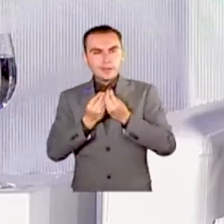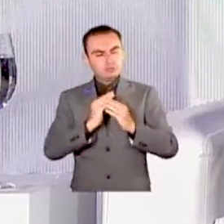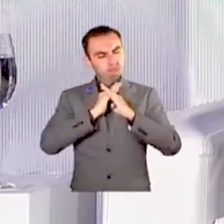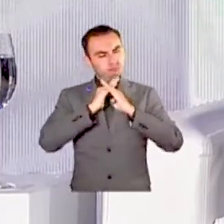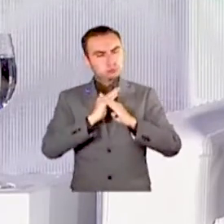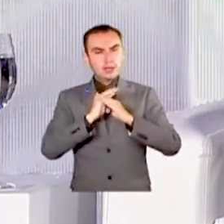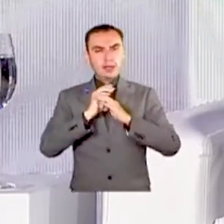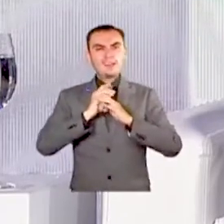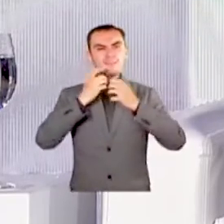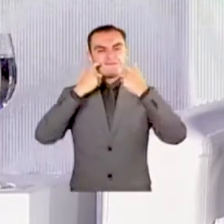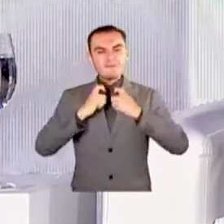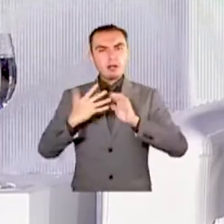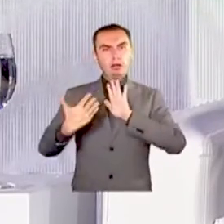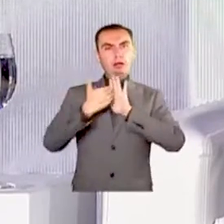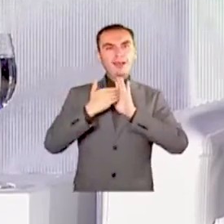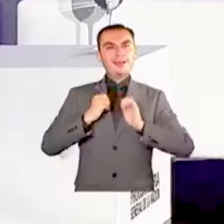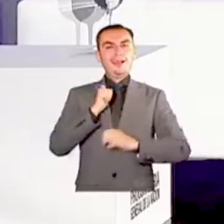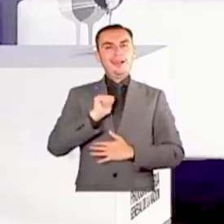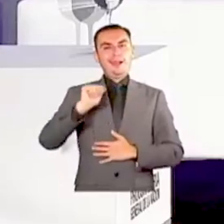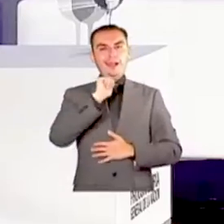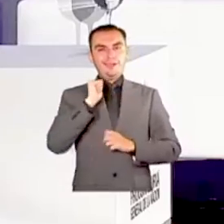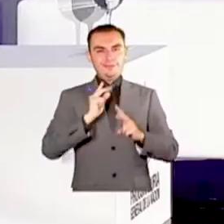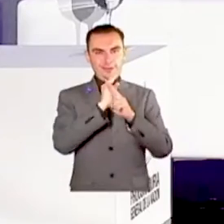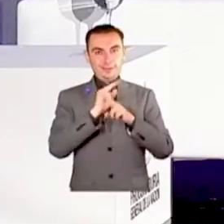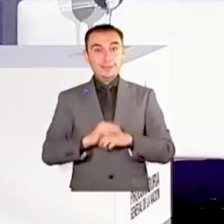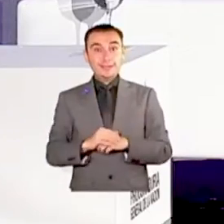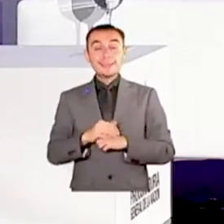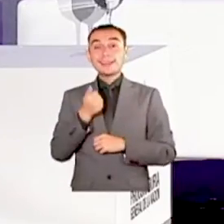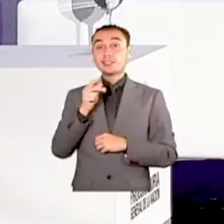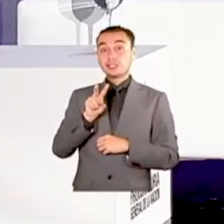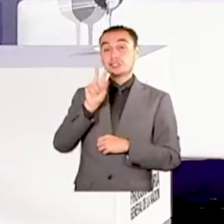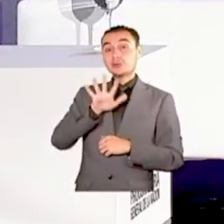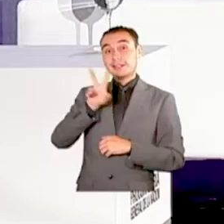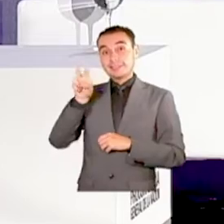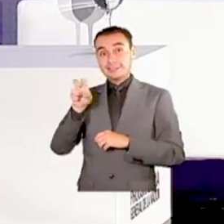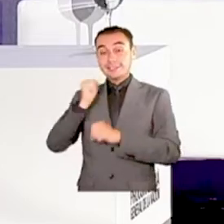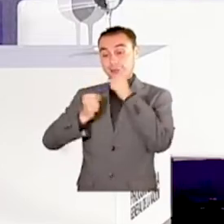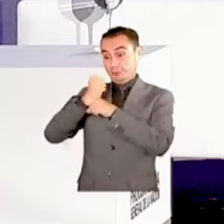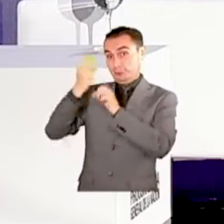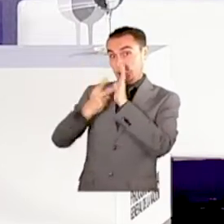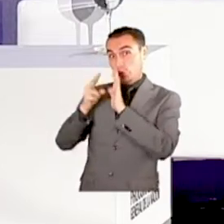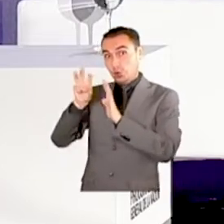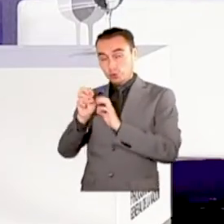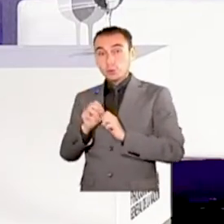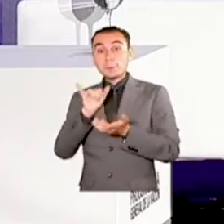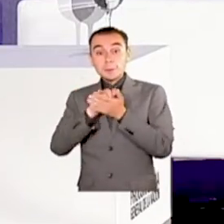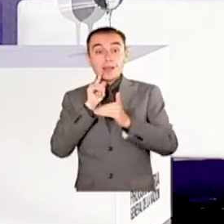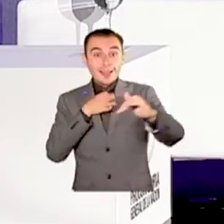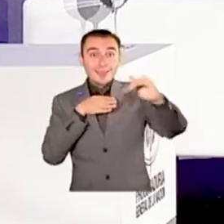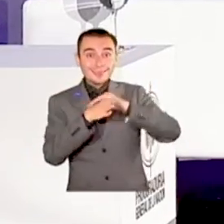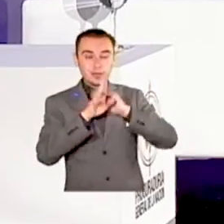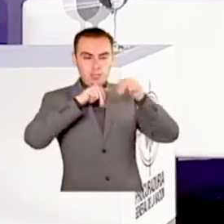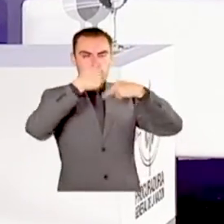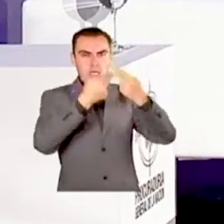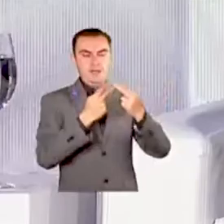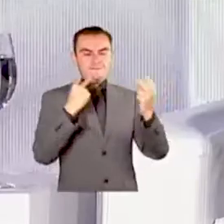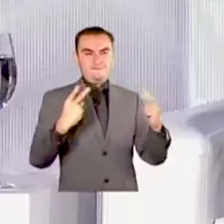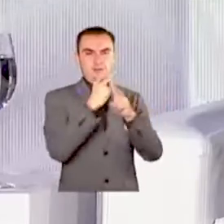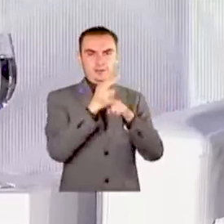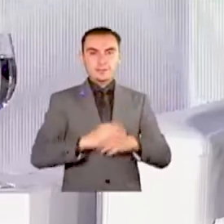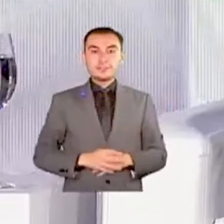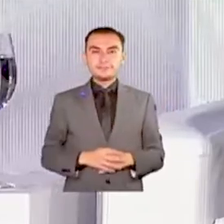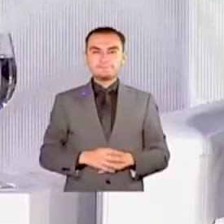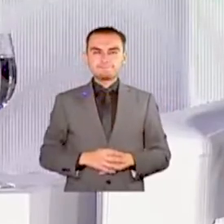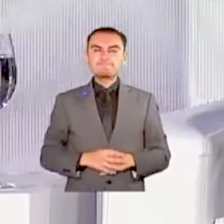contra las Mujeres, 1257 de 2008, a la Ley de Acceso a las Víctimas de Violencia Sexual. En